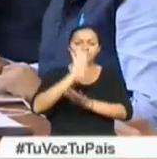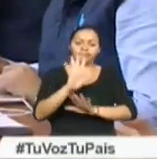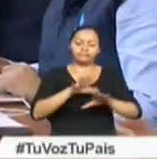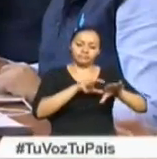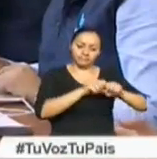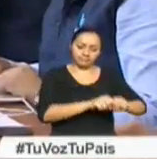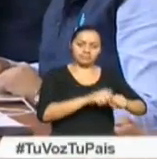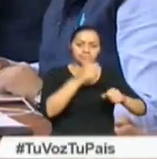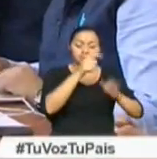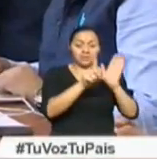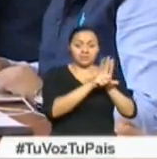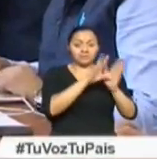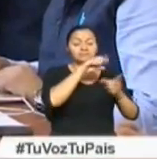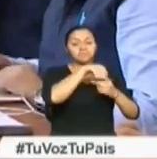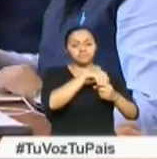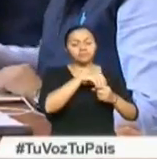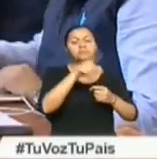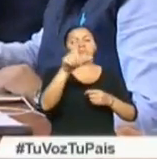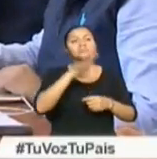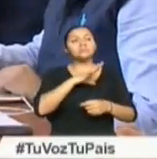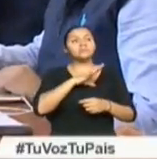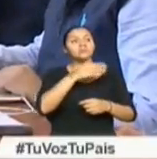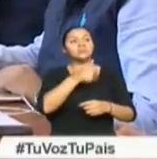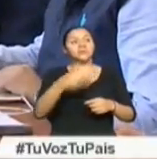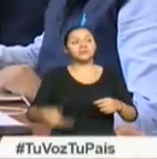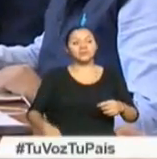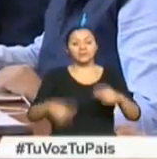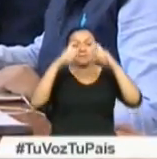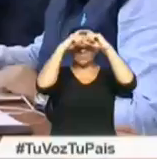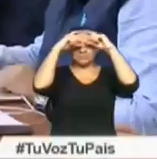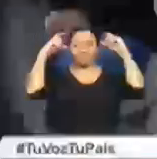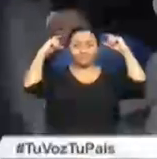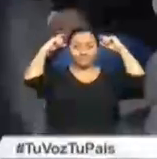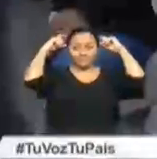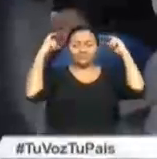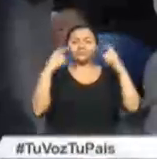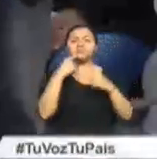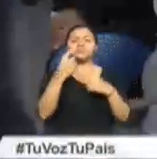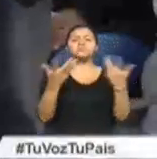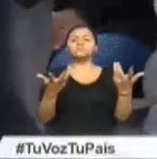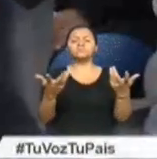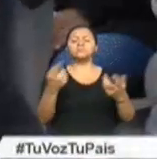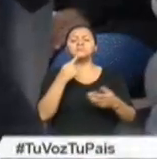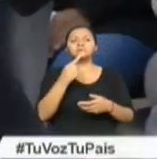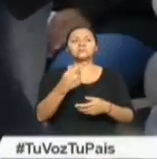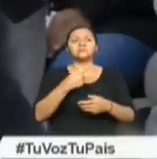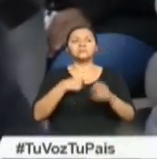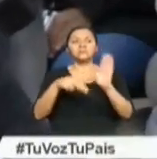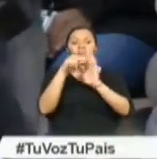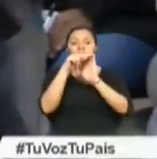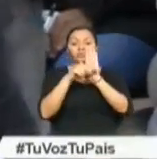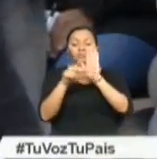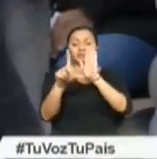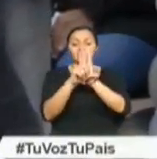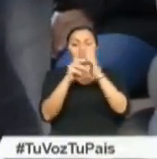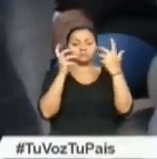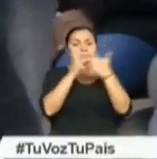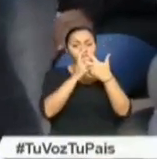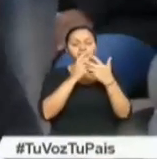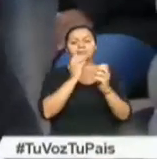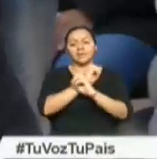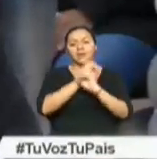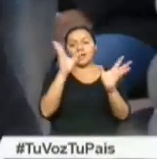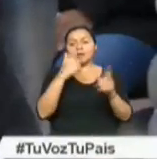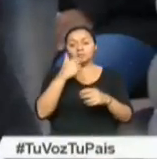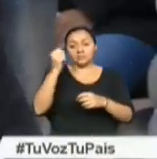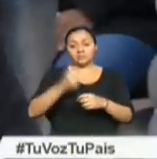de Biodiversidad, Carlos Viteri, señaló los beneficios de esta normativa. Nos va a permitir definir los